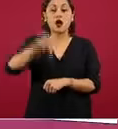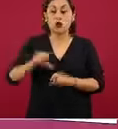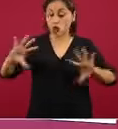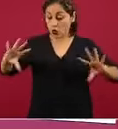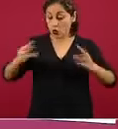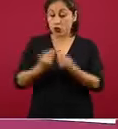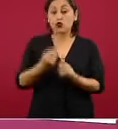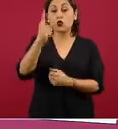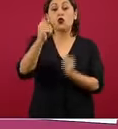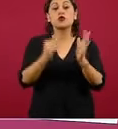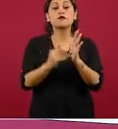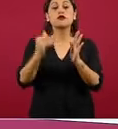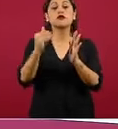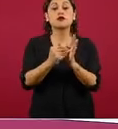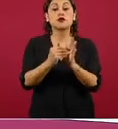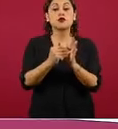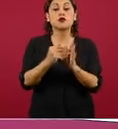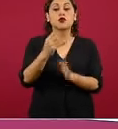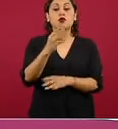estimación de